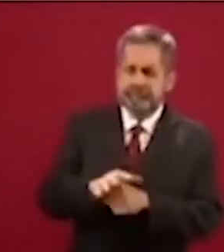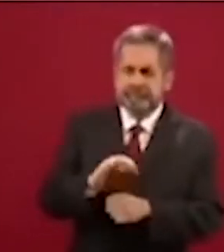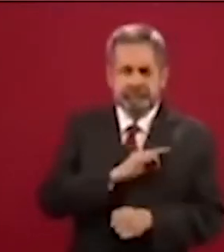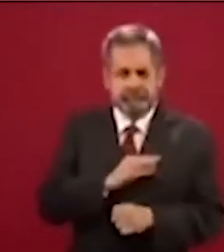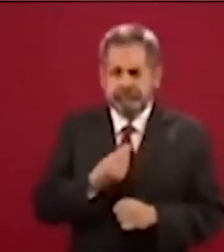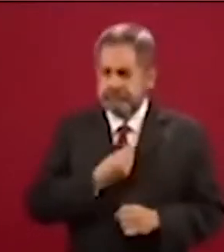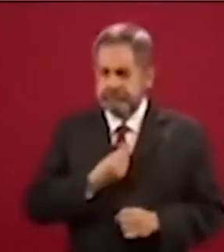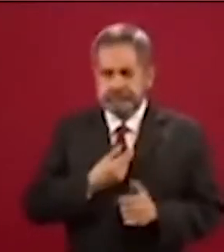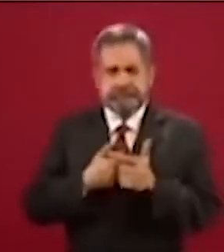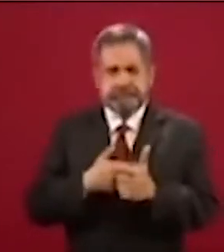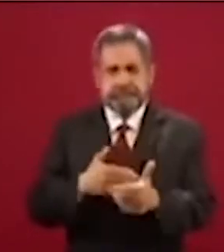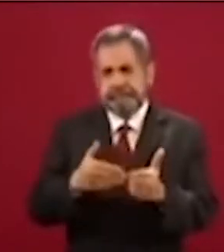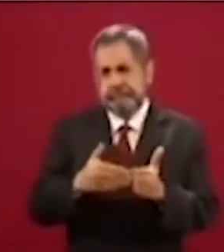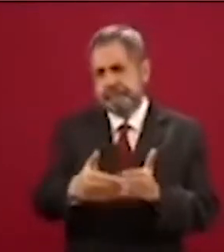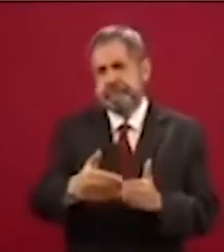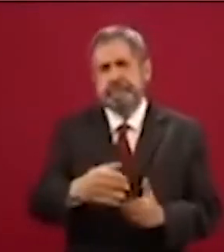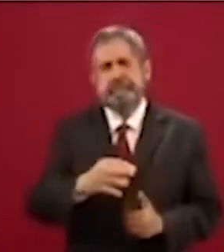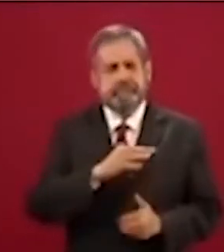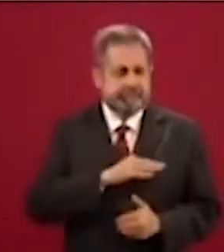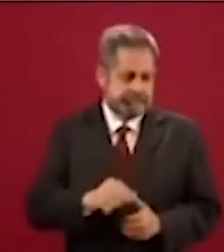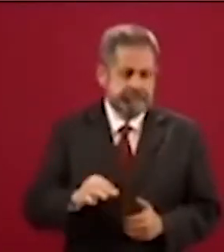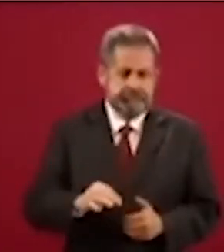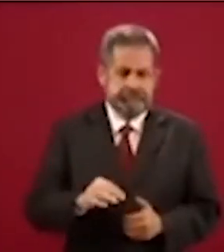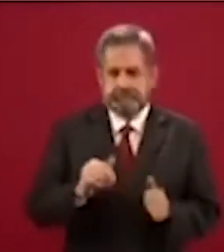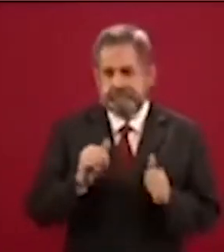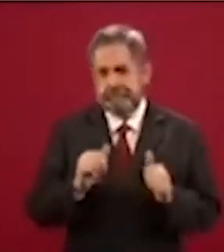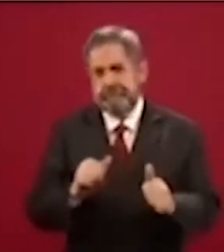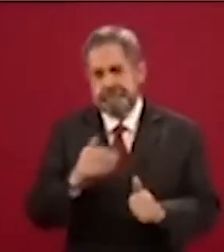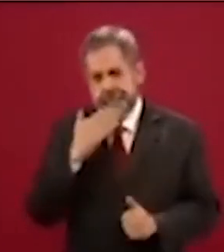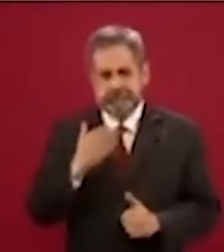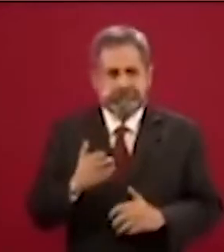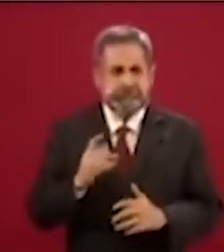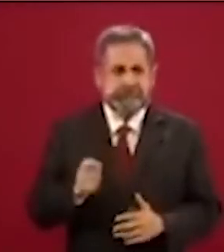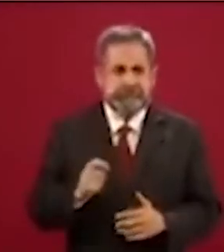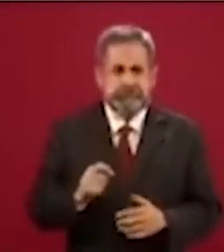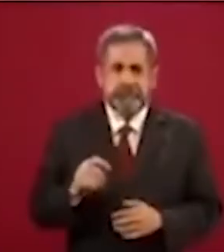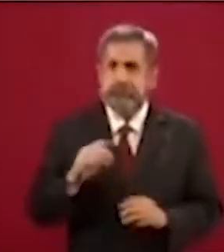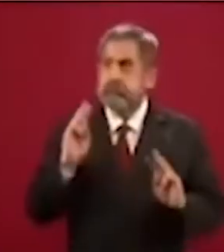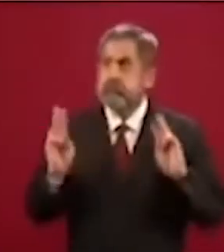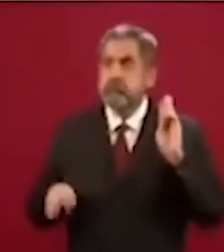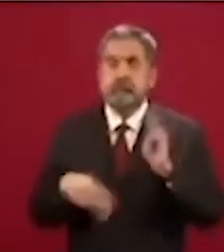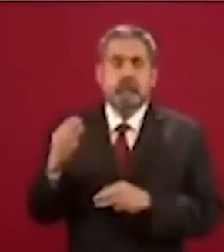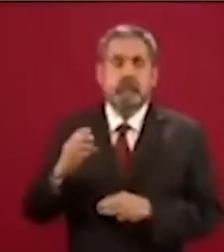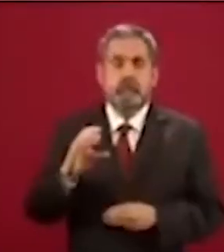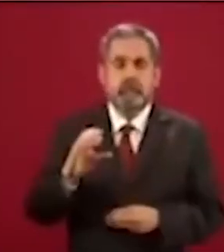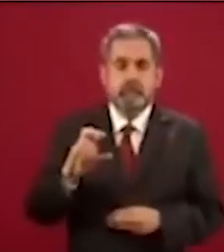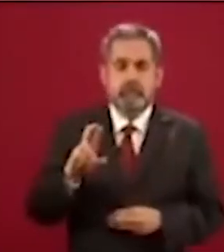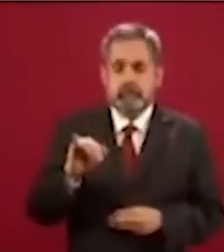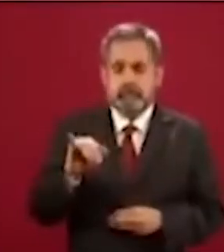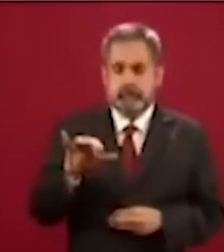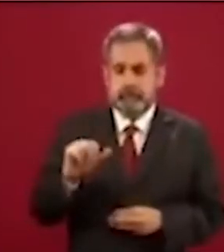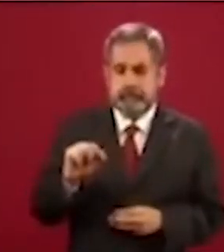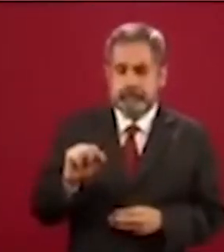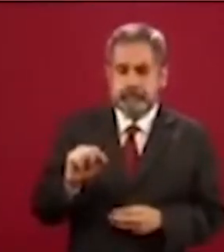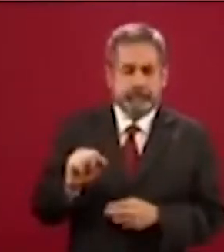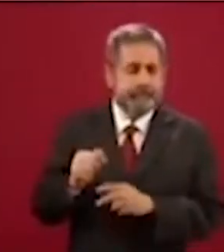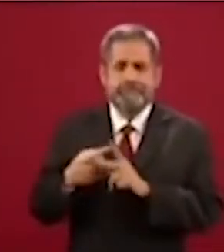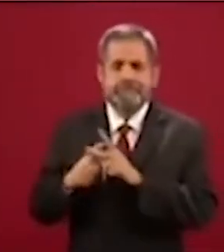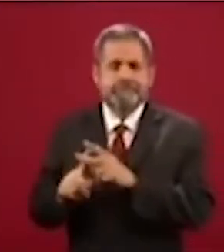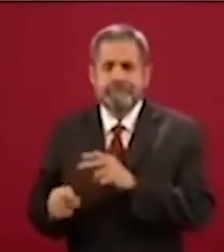resistir esta situación de crisis derivada